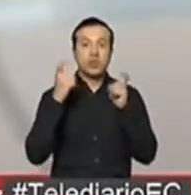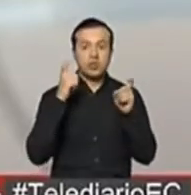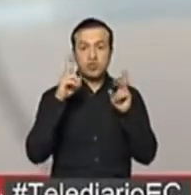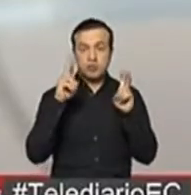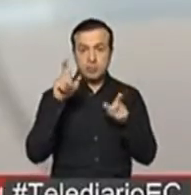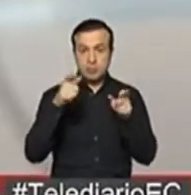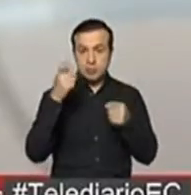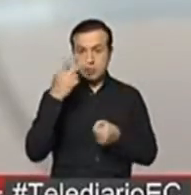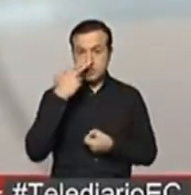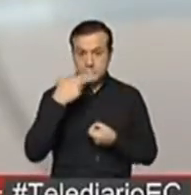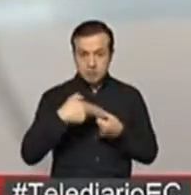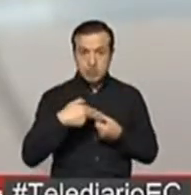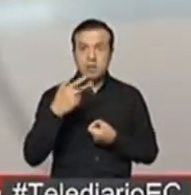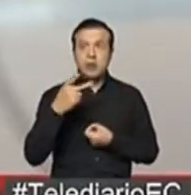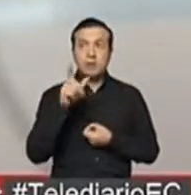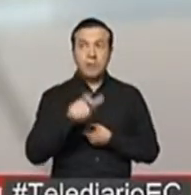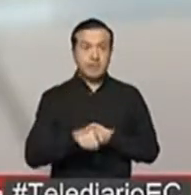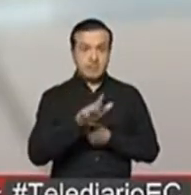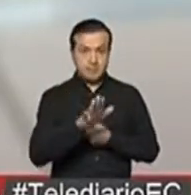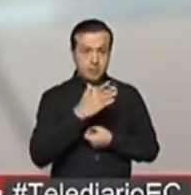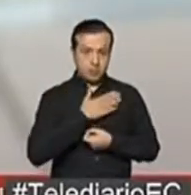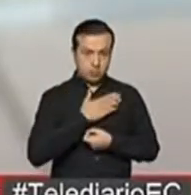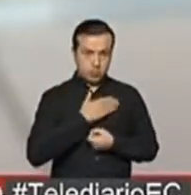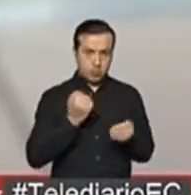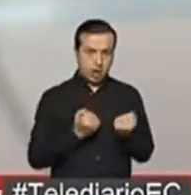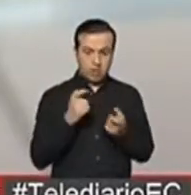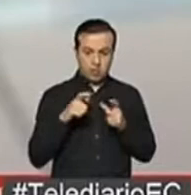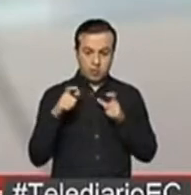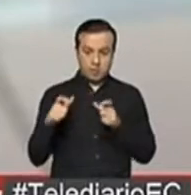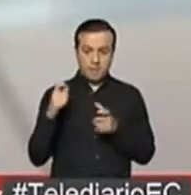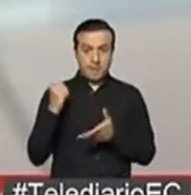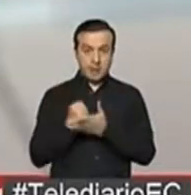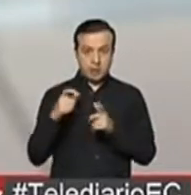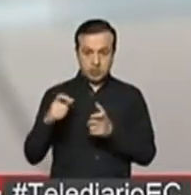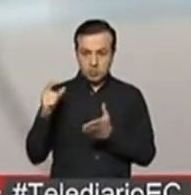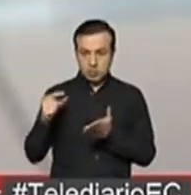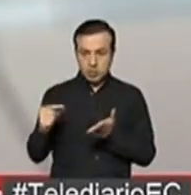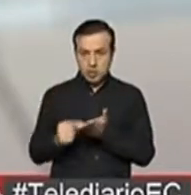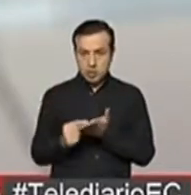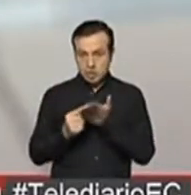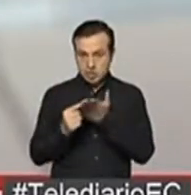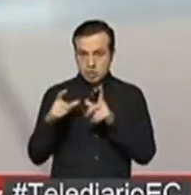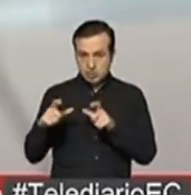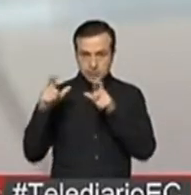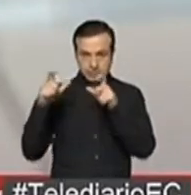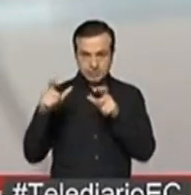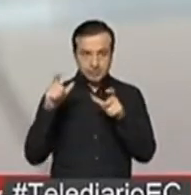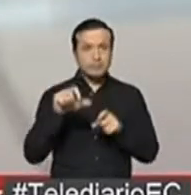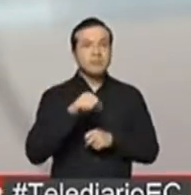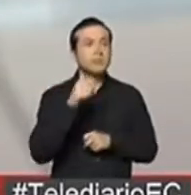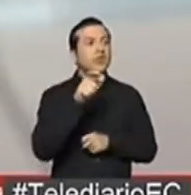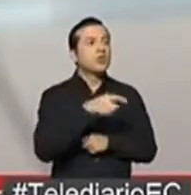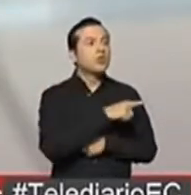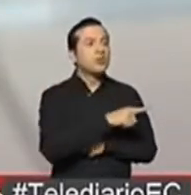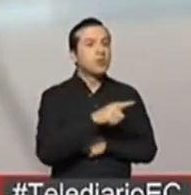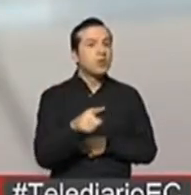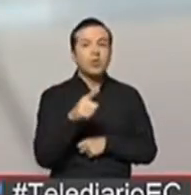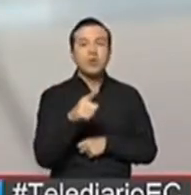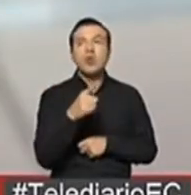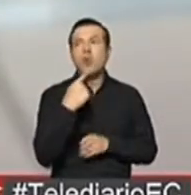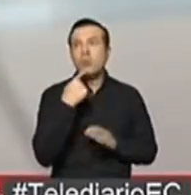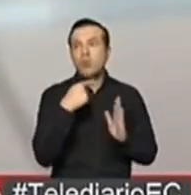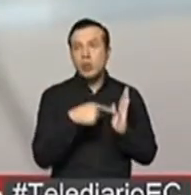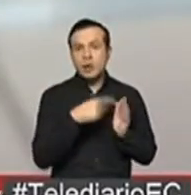consumidor para distribuidor para el gasolinero para que se me entienda bien hacían ese servicio va a ver digamos cupos